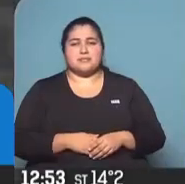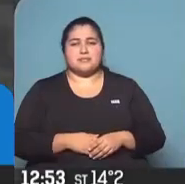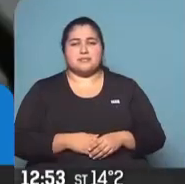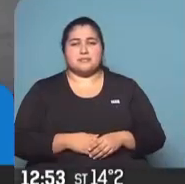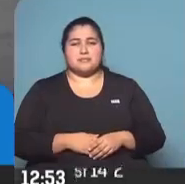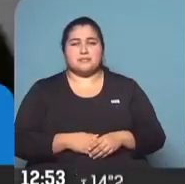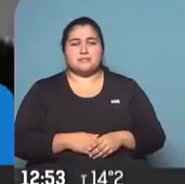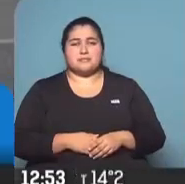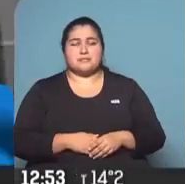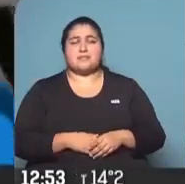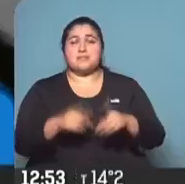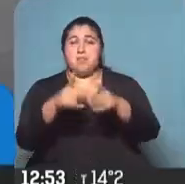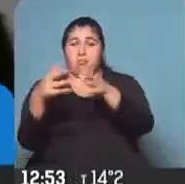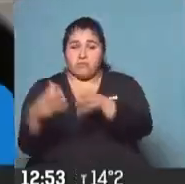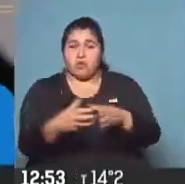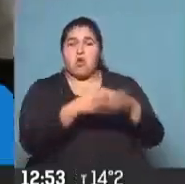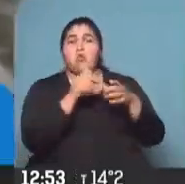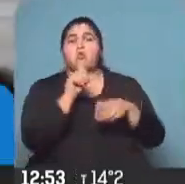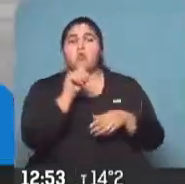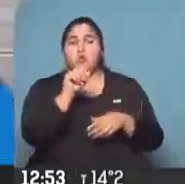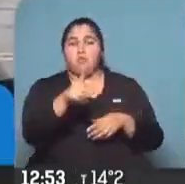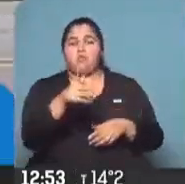hacen también su agrupación